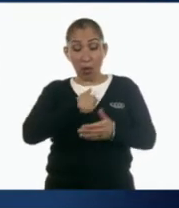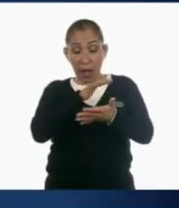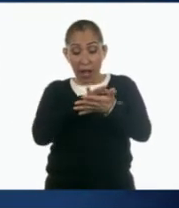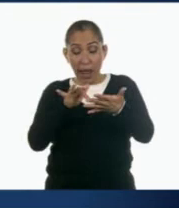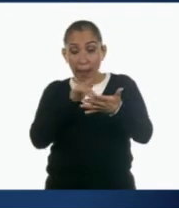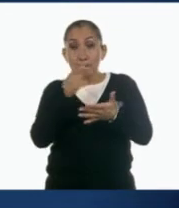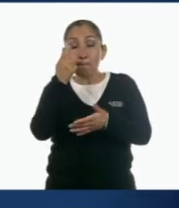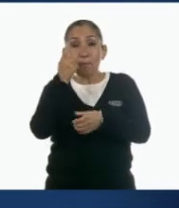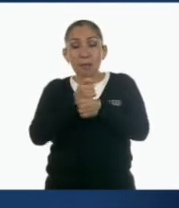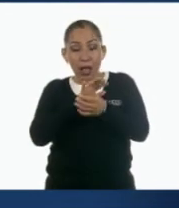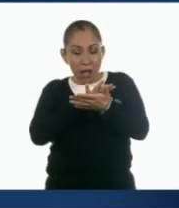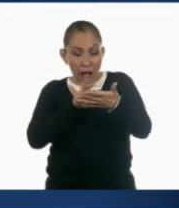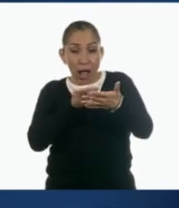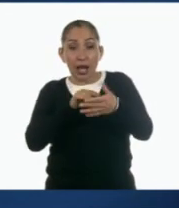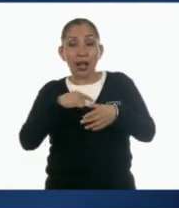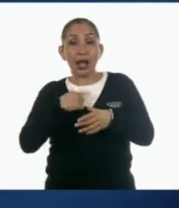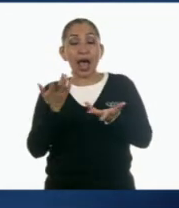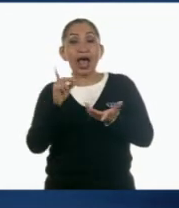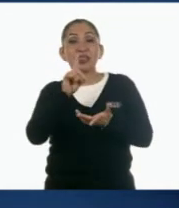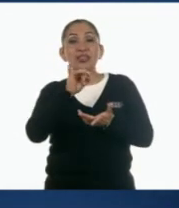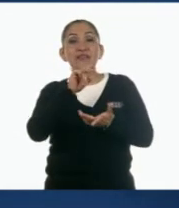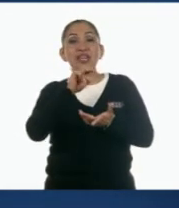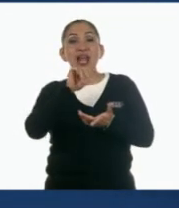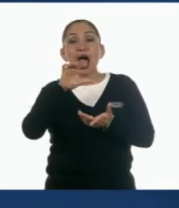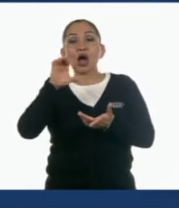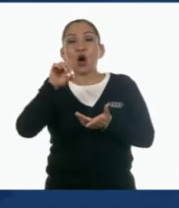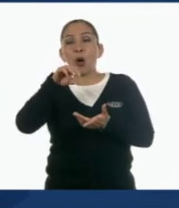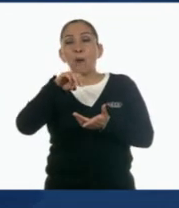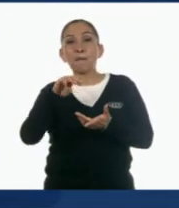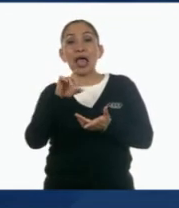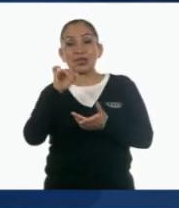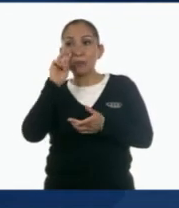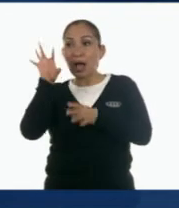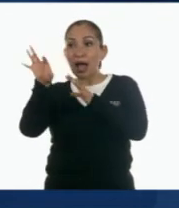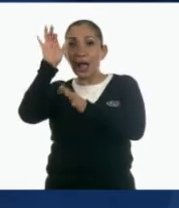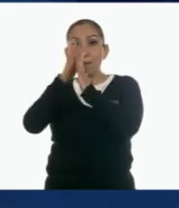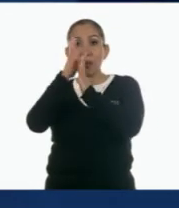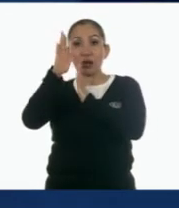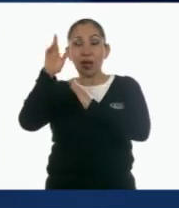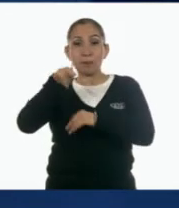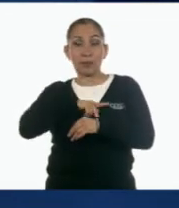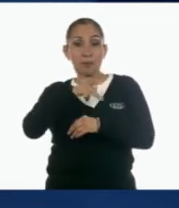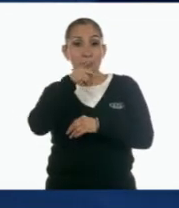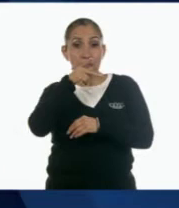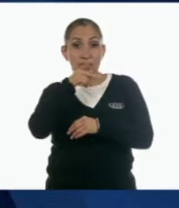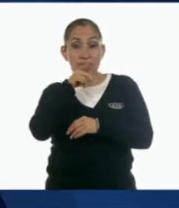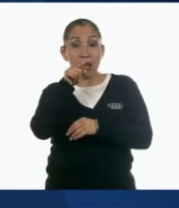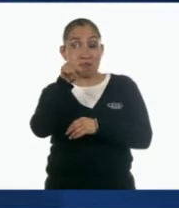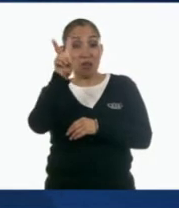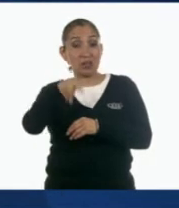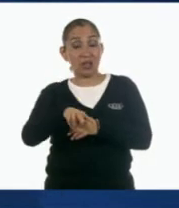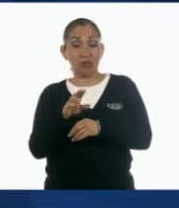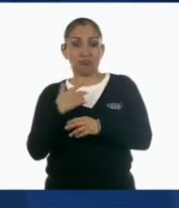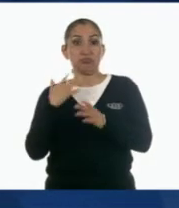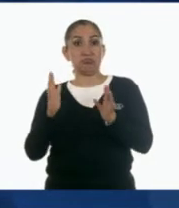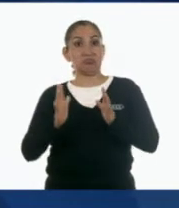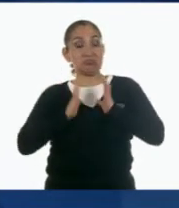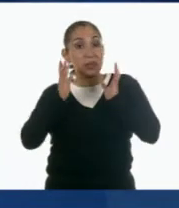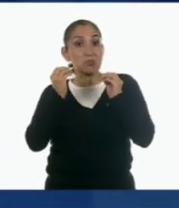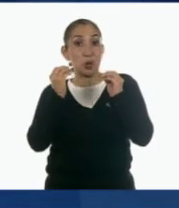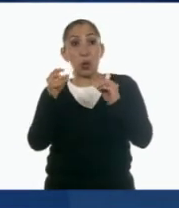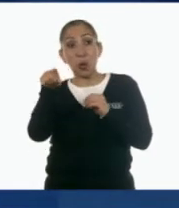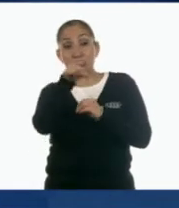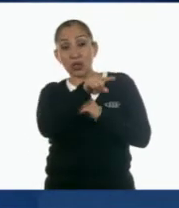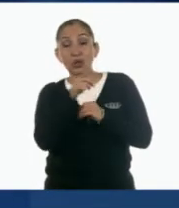mi primer libro de lectura fue La Divina Comedia, que encontré en la biblioteca de mi padre, lo cual sin duda parecerá increíble a